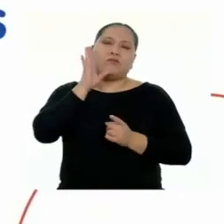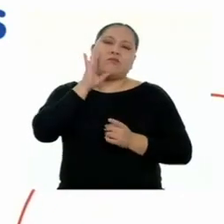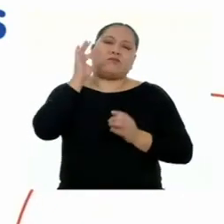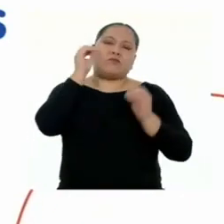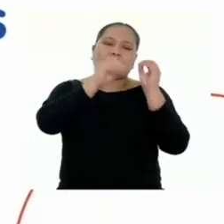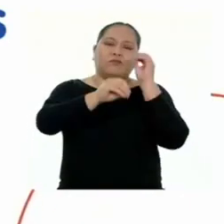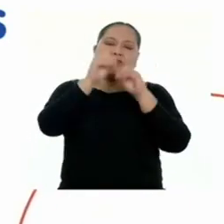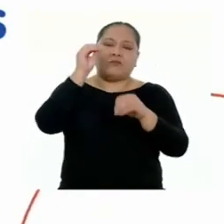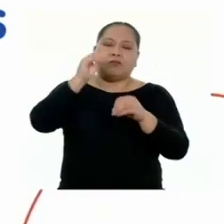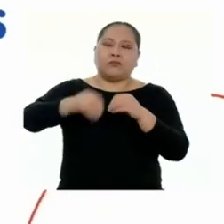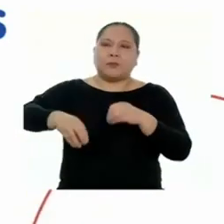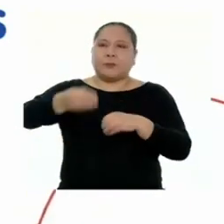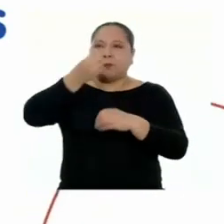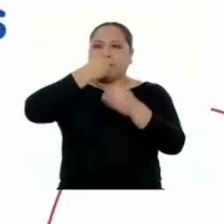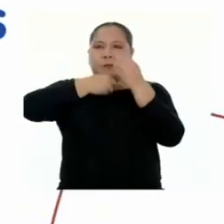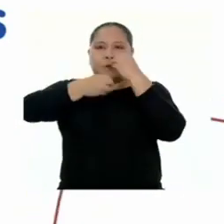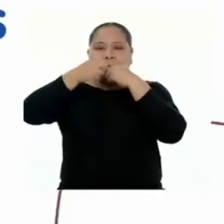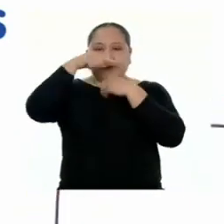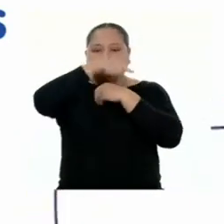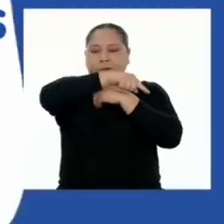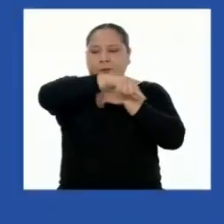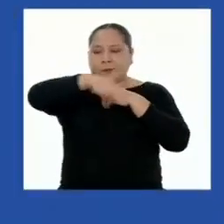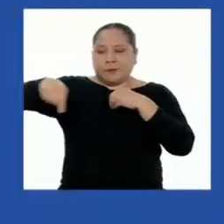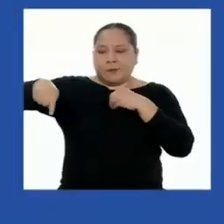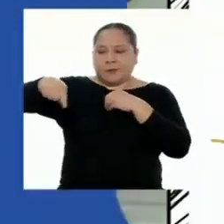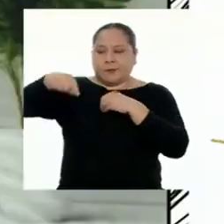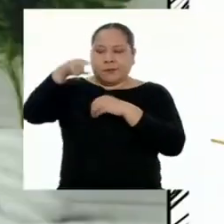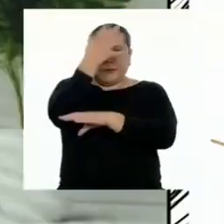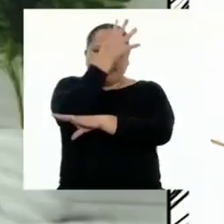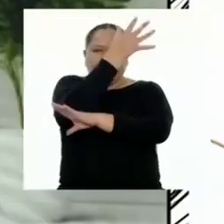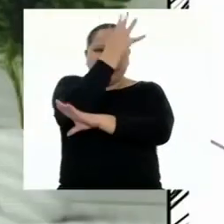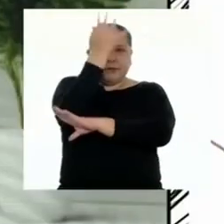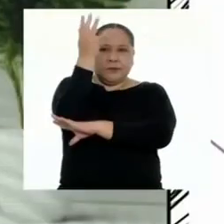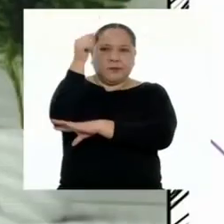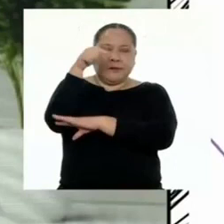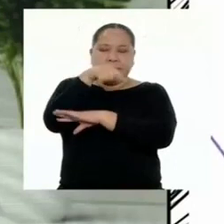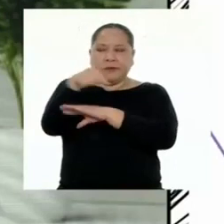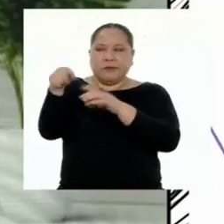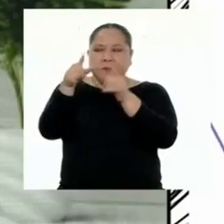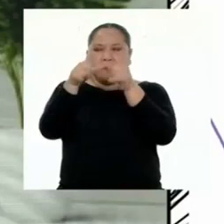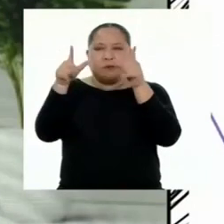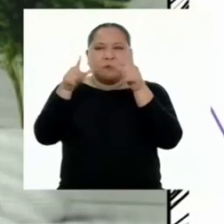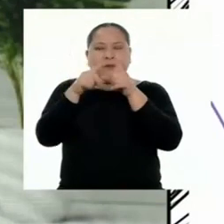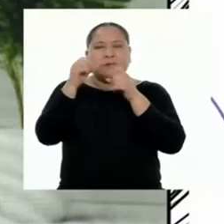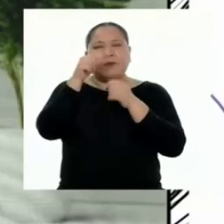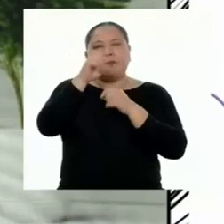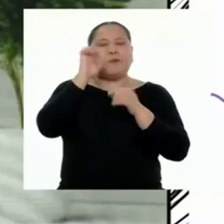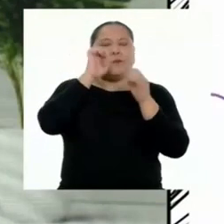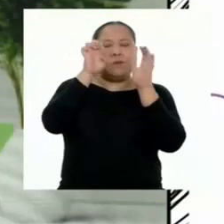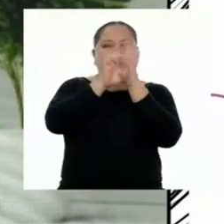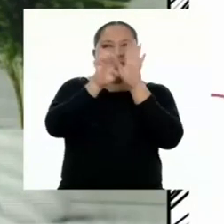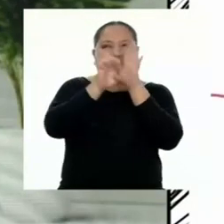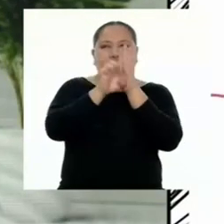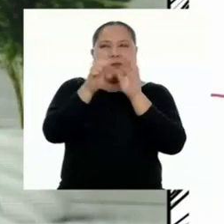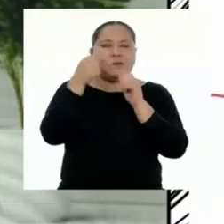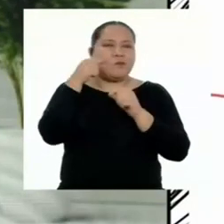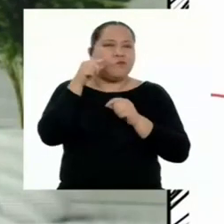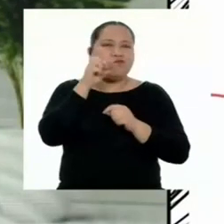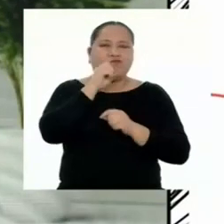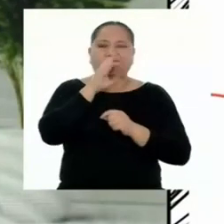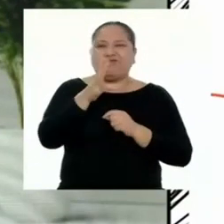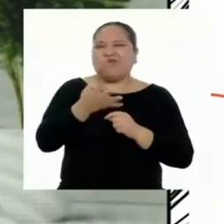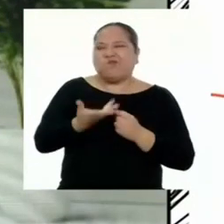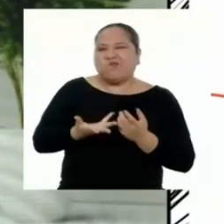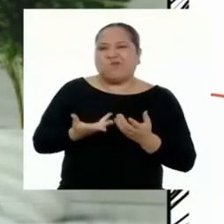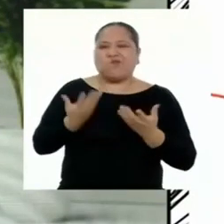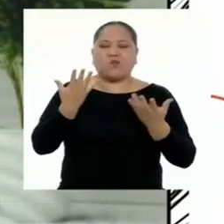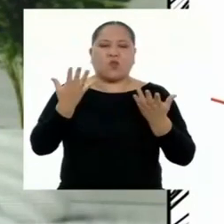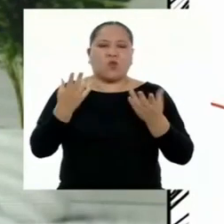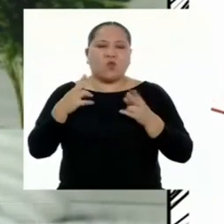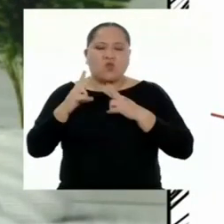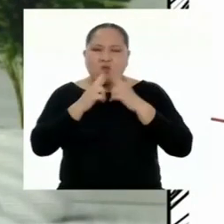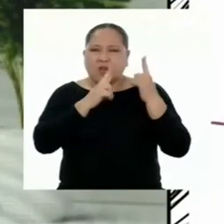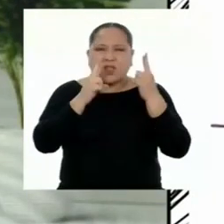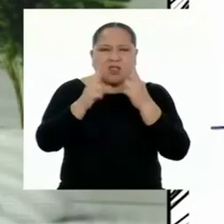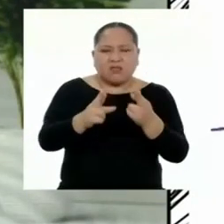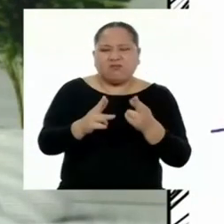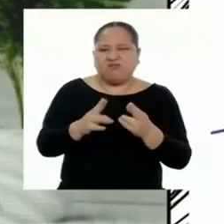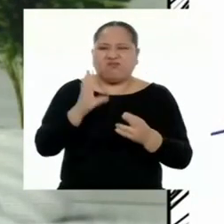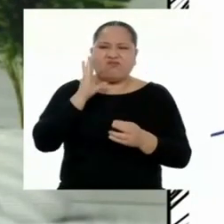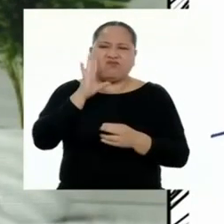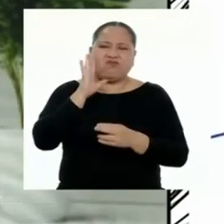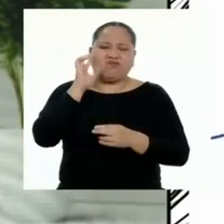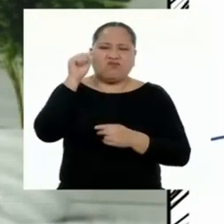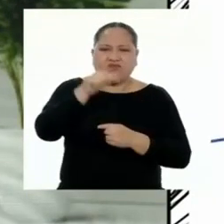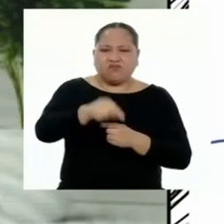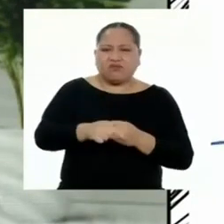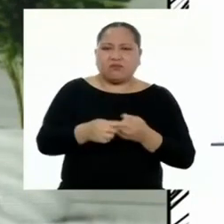la cadena alimenticia de estos ecosistemas? Por ejemplo, si hablamos de un río contaminado por la actividad minera, podemos